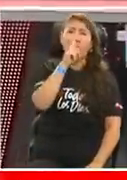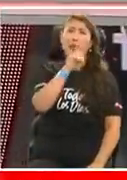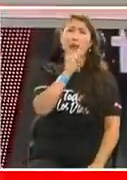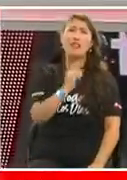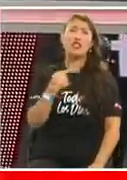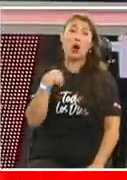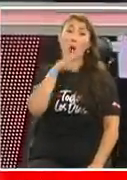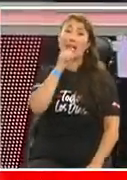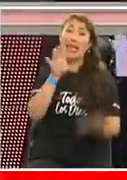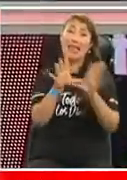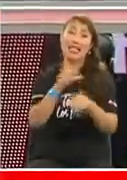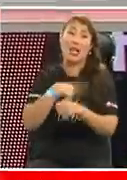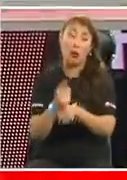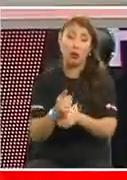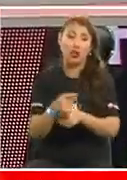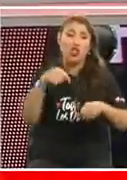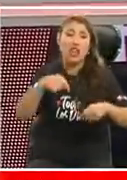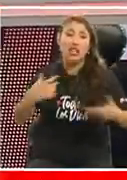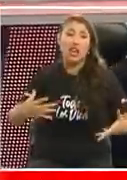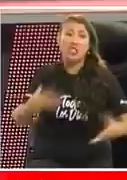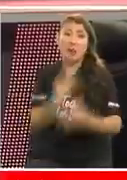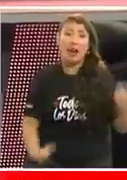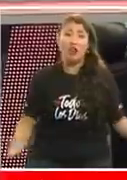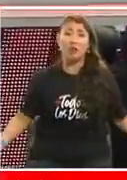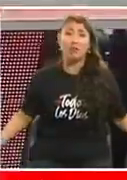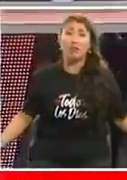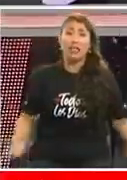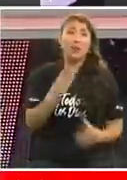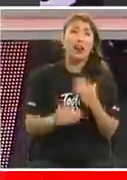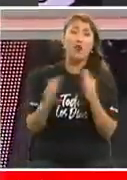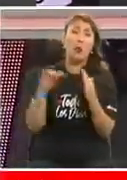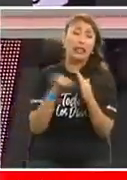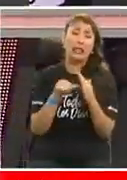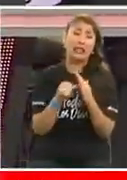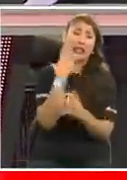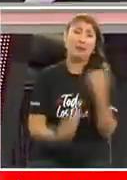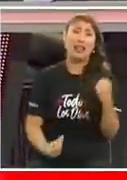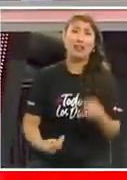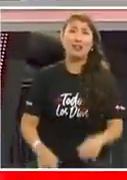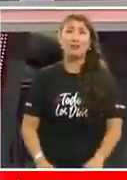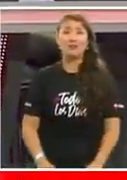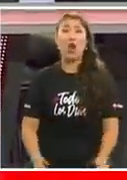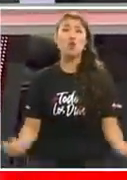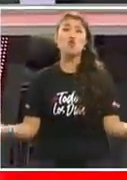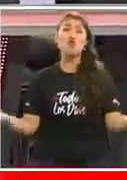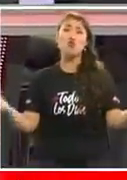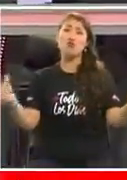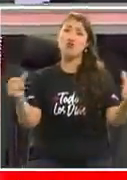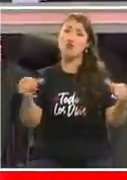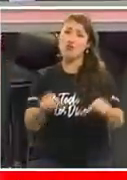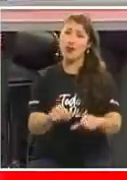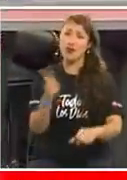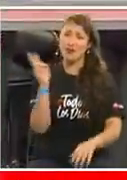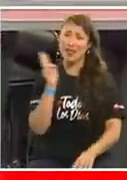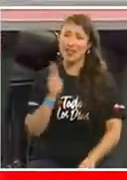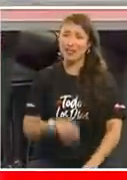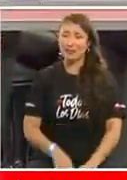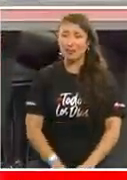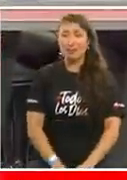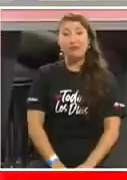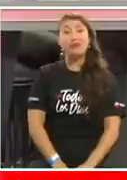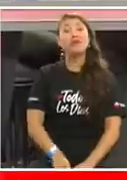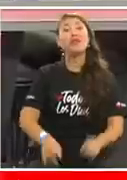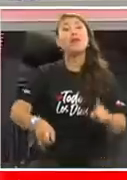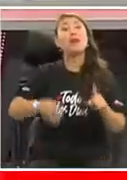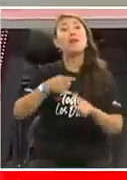duré 10 segundos y hoy día ya no tengo. Perfecto. Bueno, ok. Para, sin perder el foco. Entonces, lo primero es, Denis,